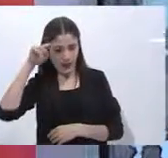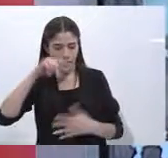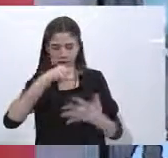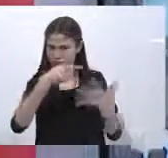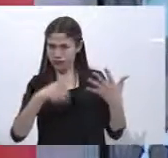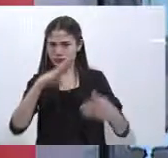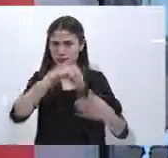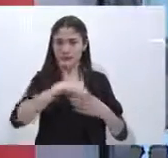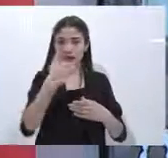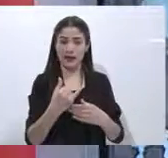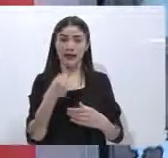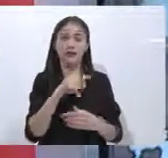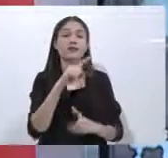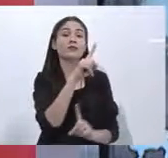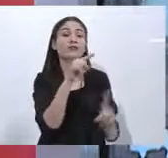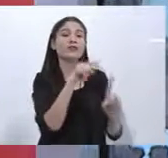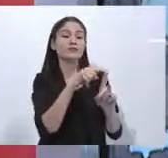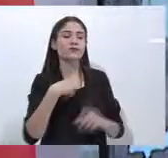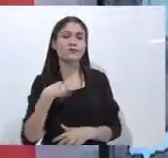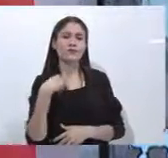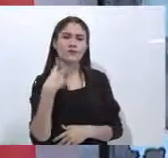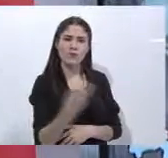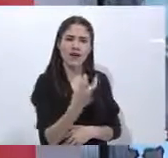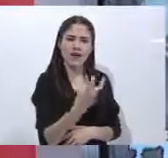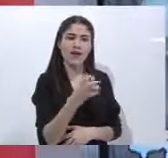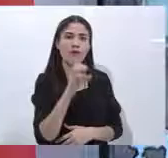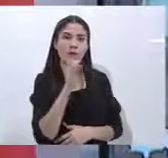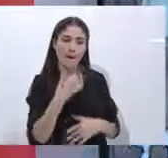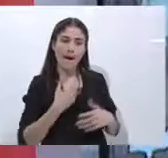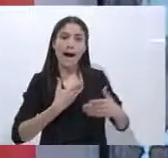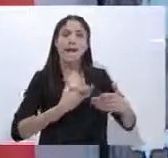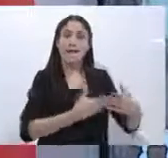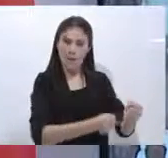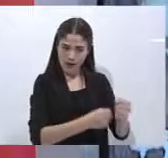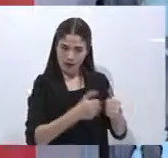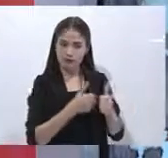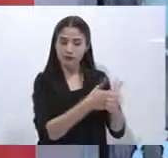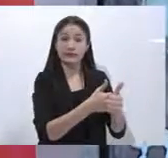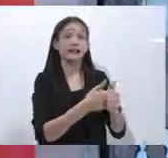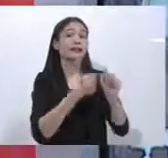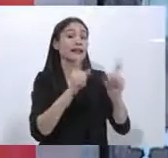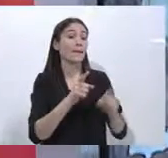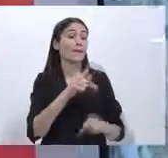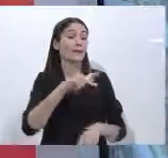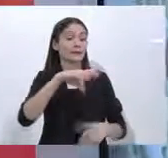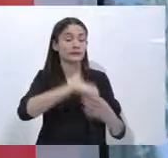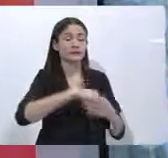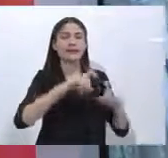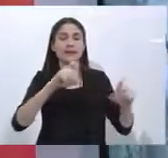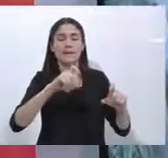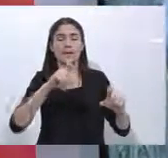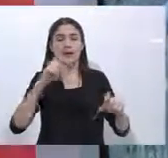la totalidad de los productores que se dedican a ese rubro entrar en la parte de tecnificación con ello crédito